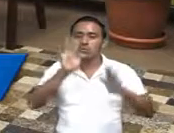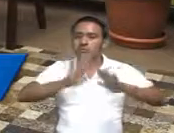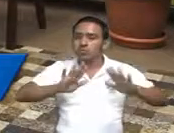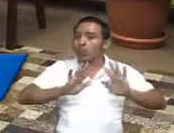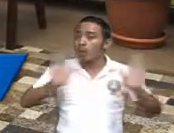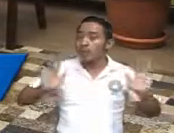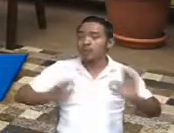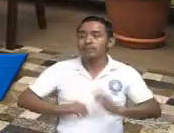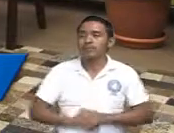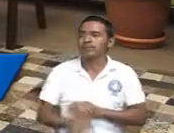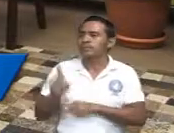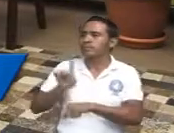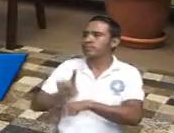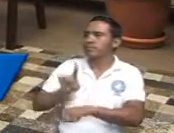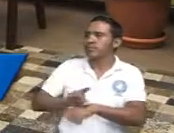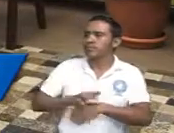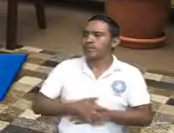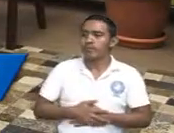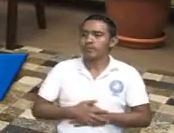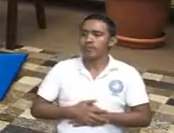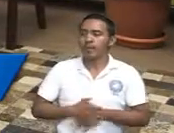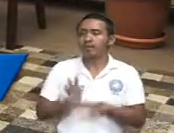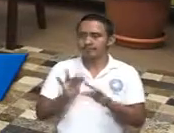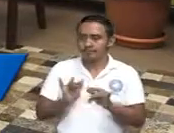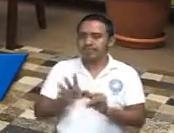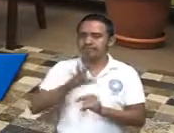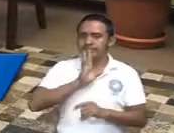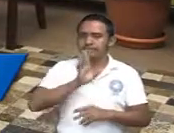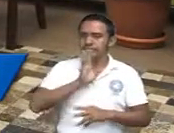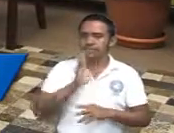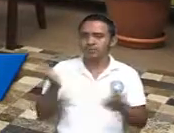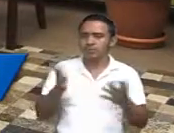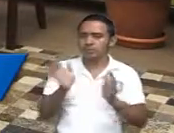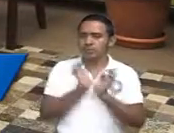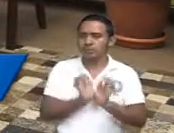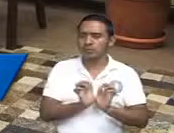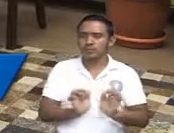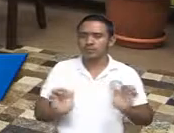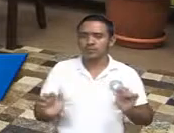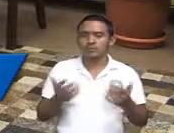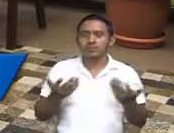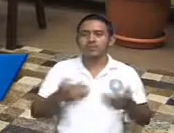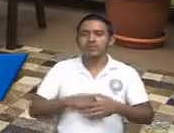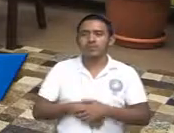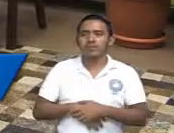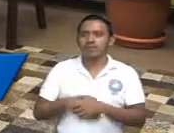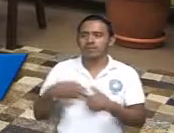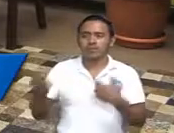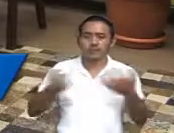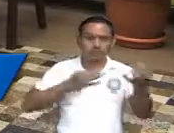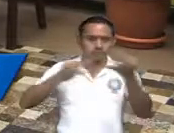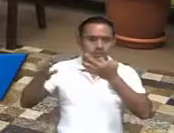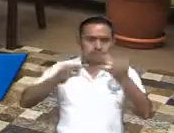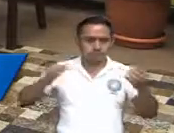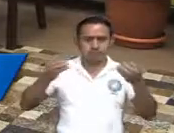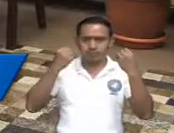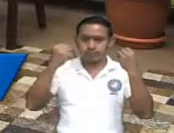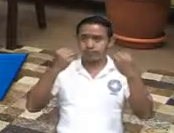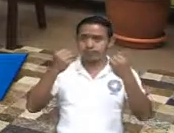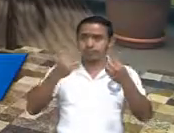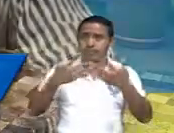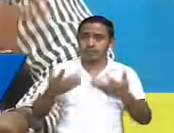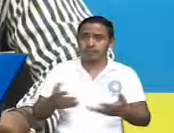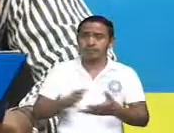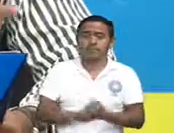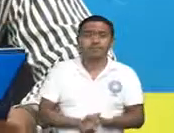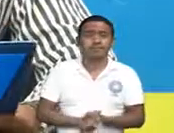doctor hablemos ya y hablamos en la primera parte de los niños va bastante y ya usted ampliaba muy muy